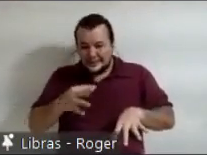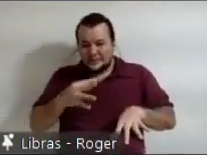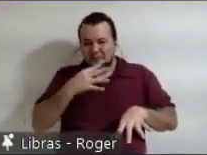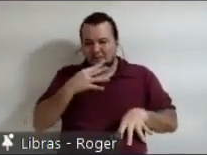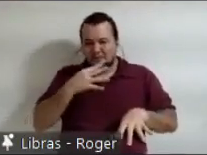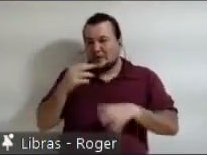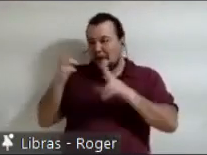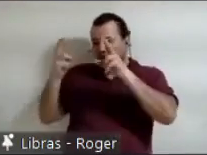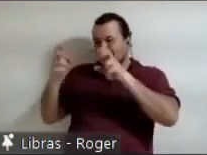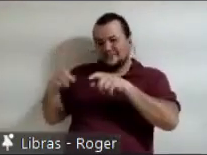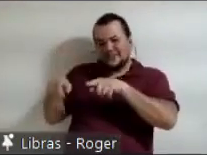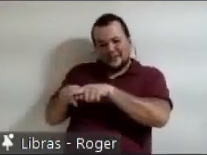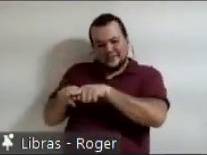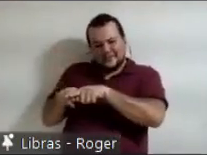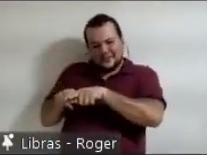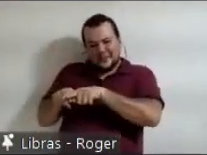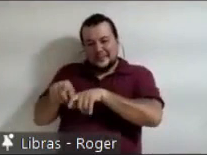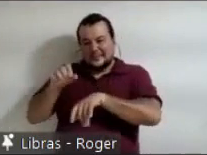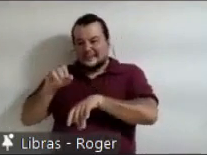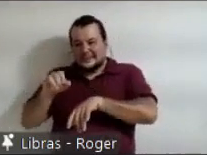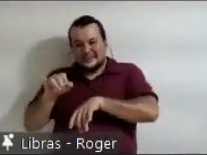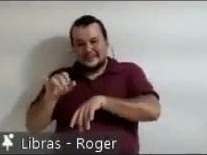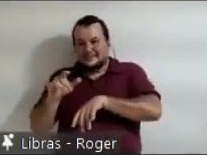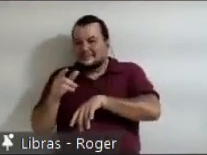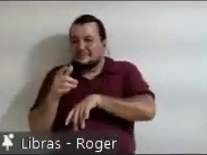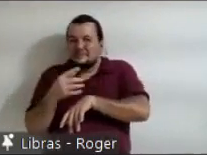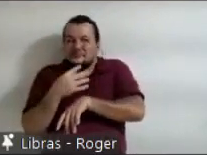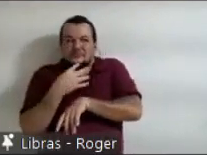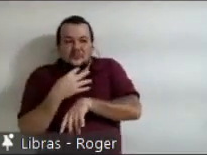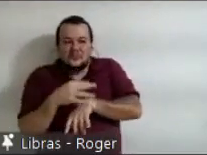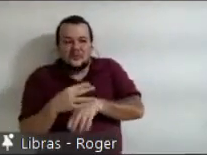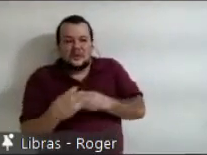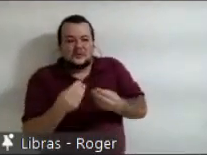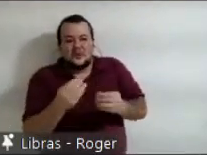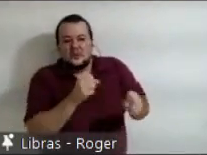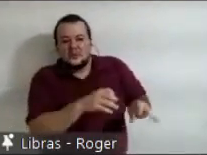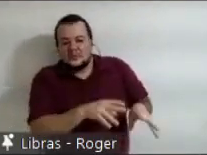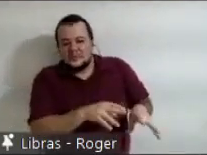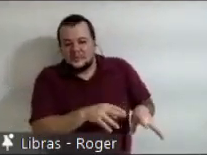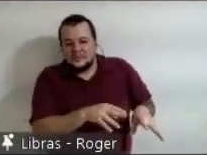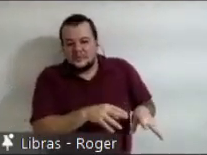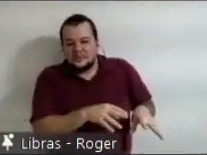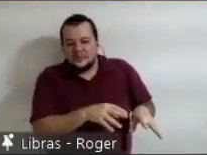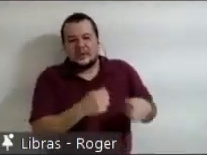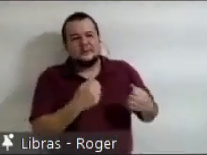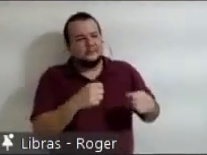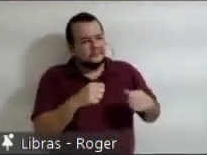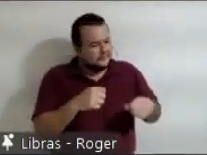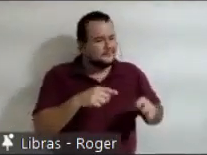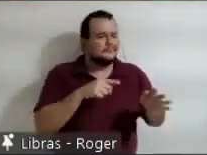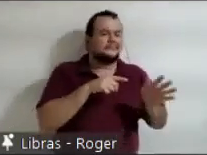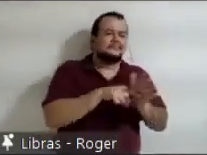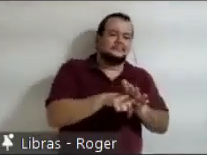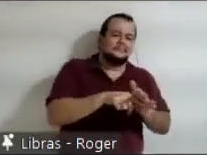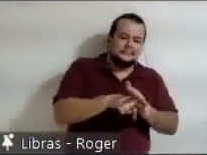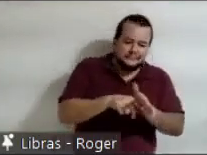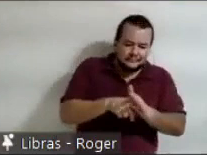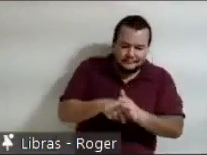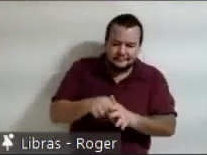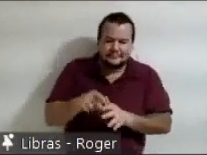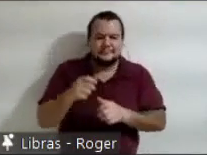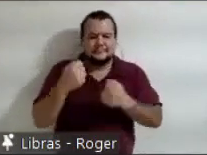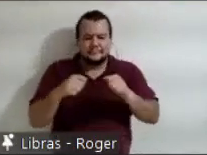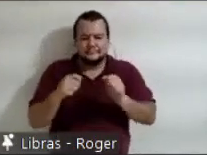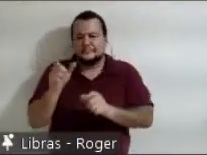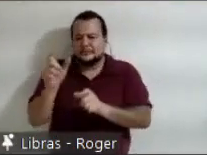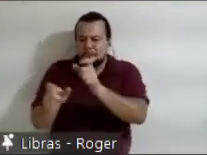un profesor haga nada allí necesitamos investigadores necesitamos personas que interactúen